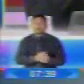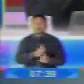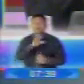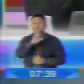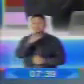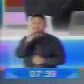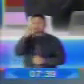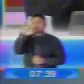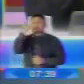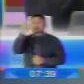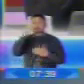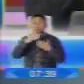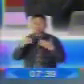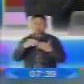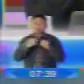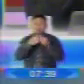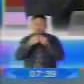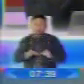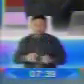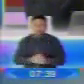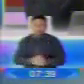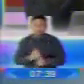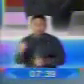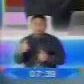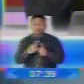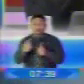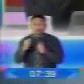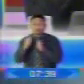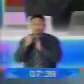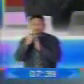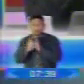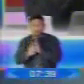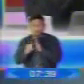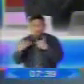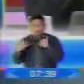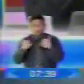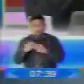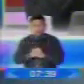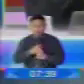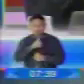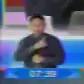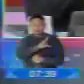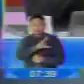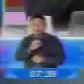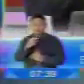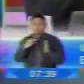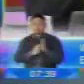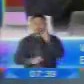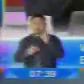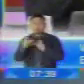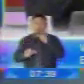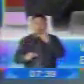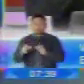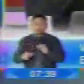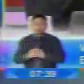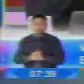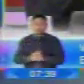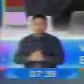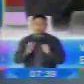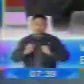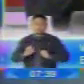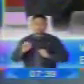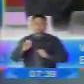70 millones de dólares en pérdidas solamente del sector del arte y la cultura. Son 150 mil trabajadores del